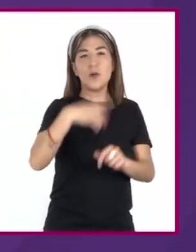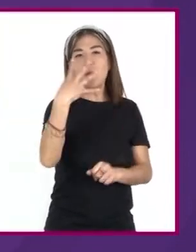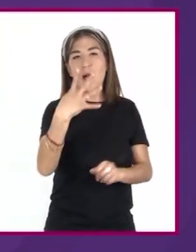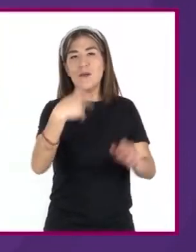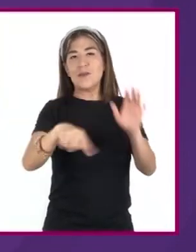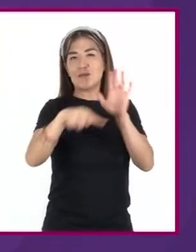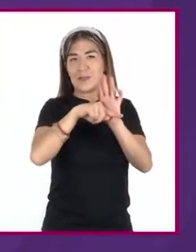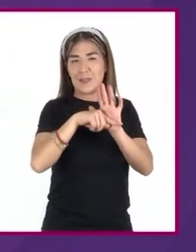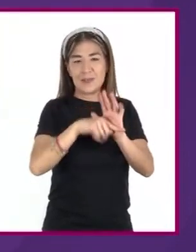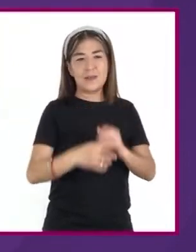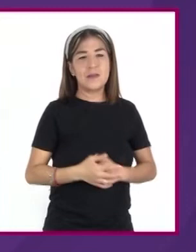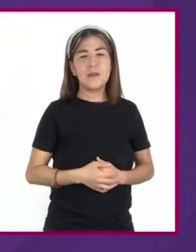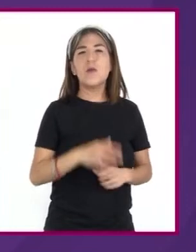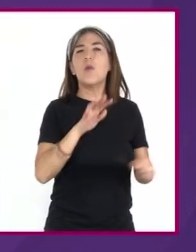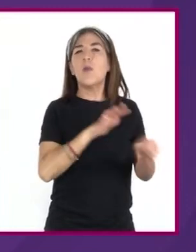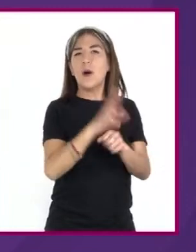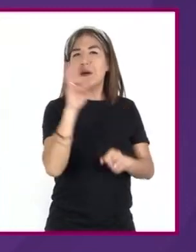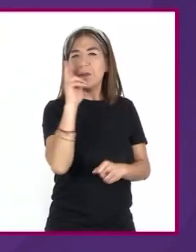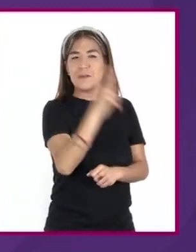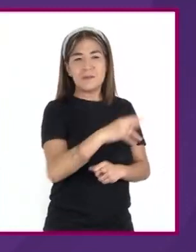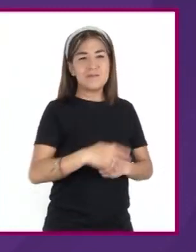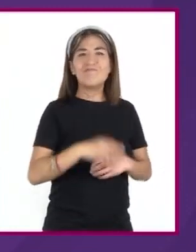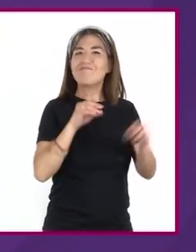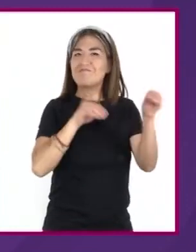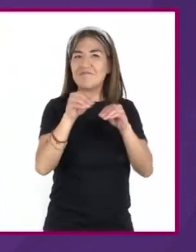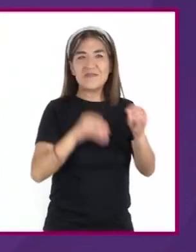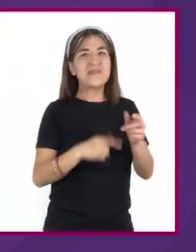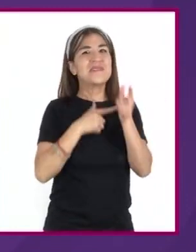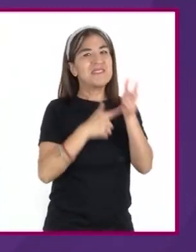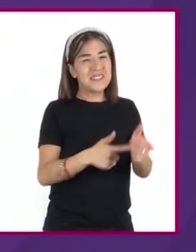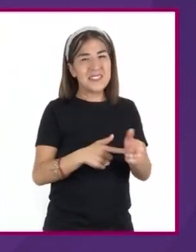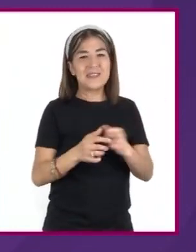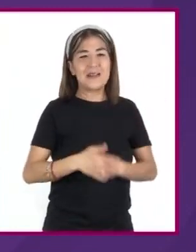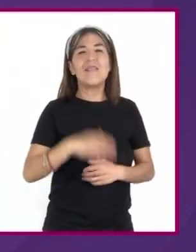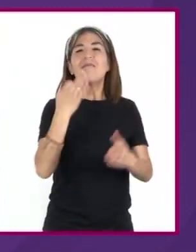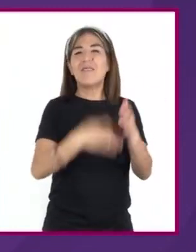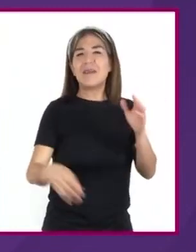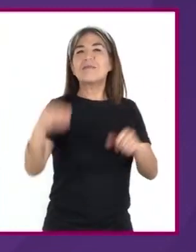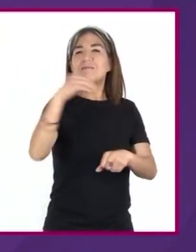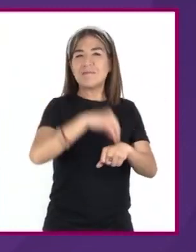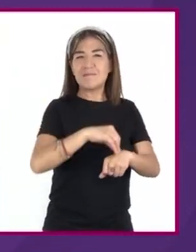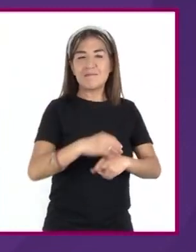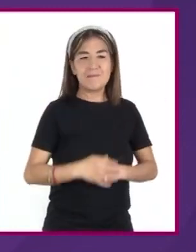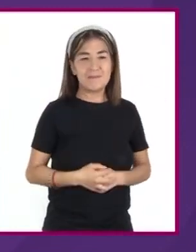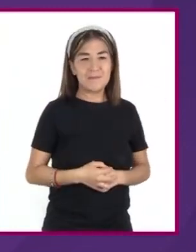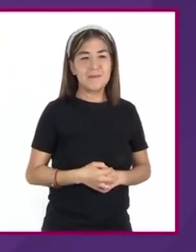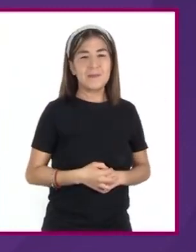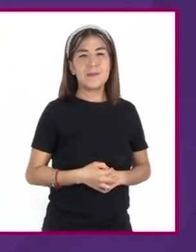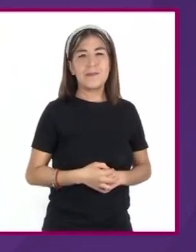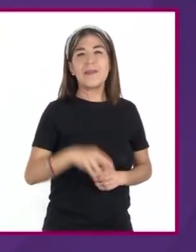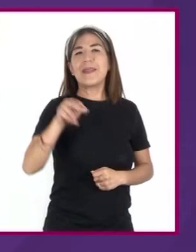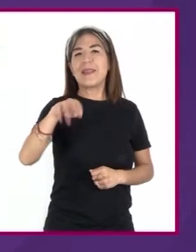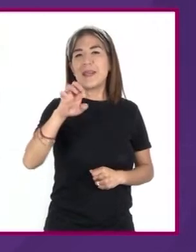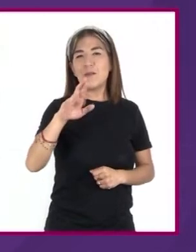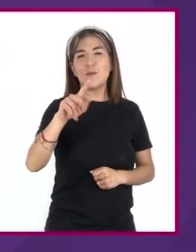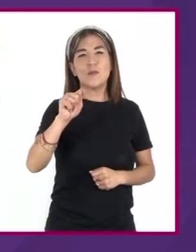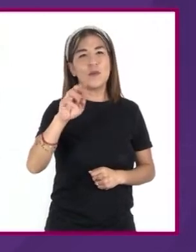cargas negativas. Pero vean, es inestable. ¿Qué nos falta? Vamos a agregar un neutrón